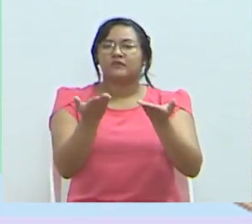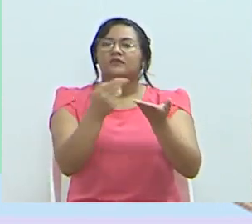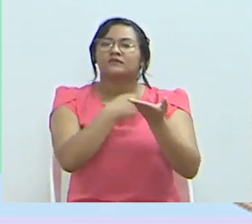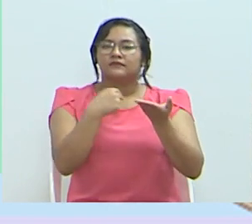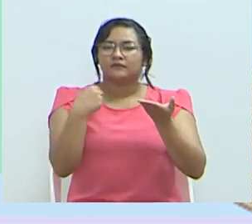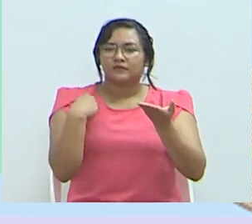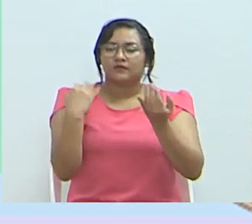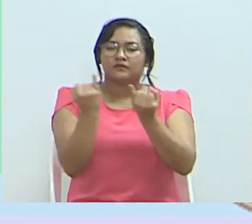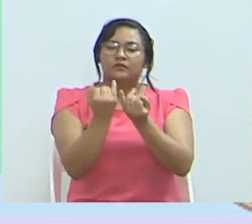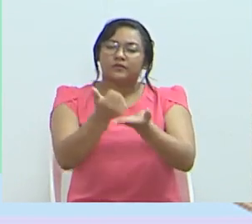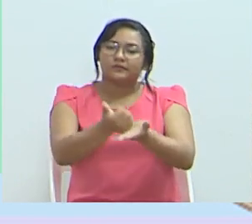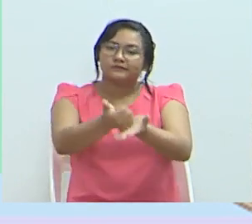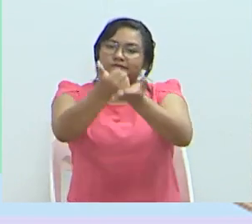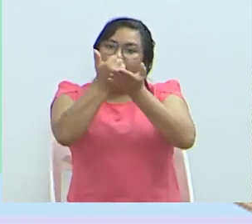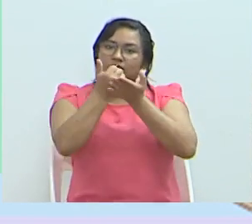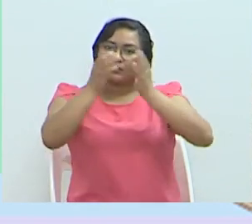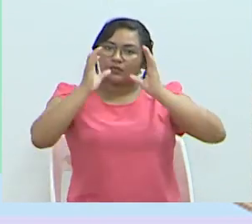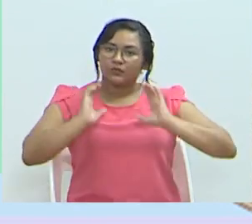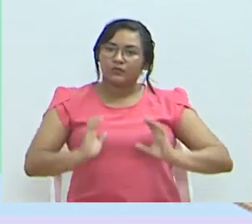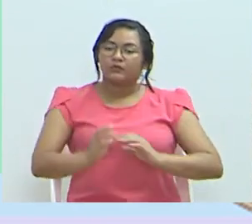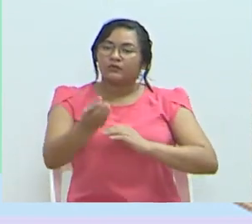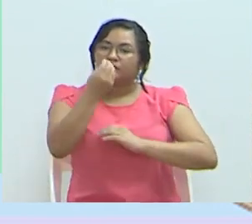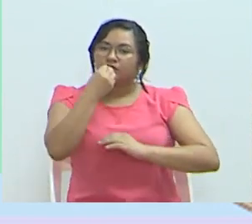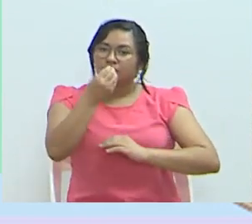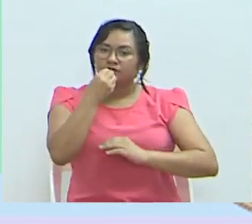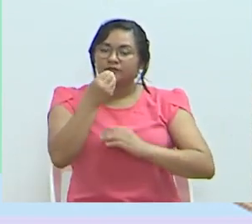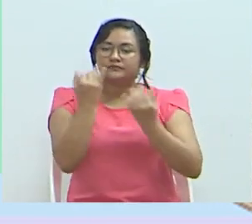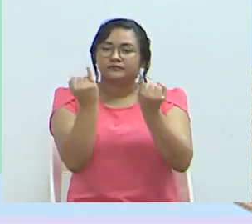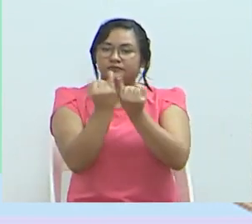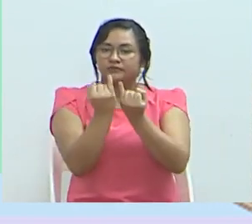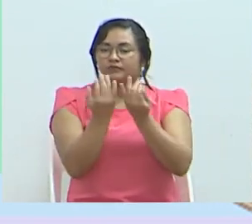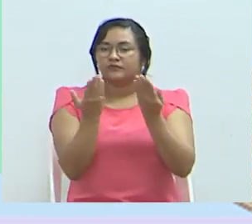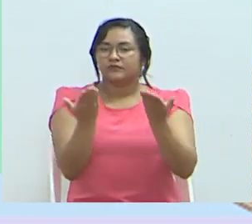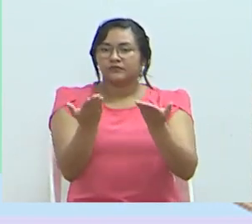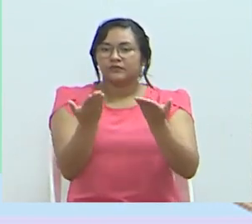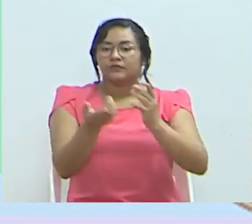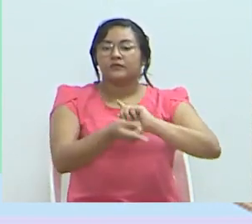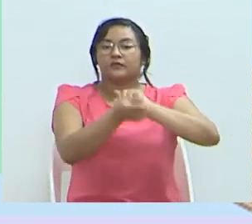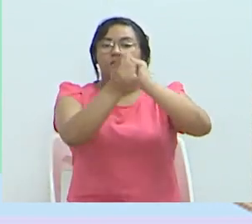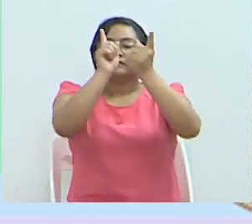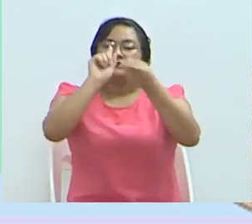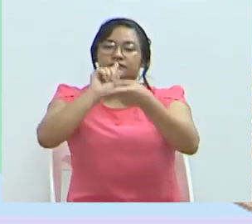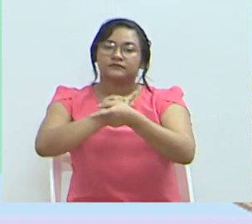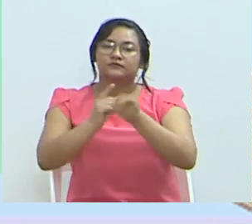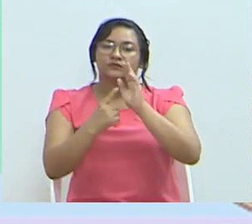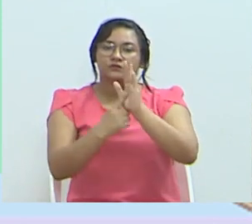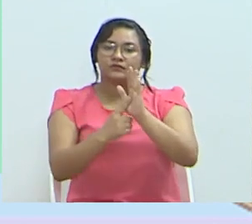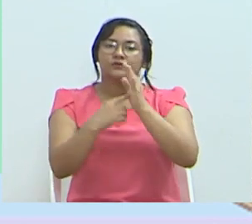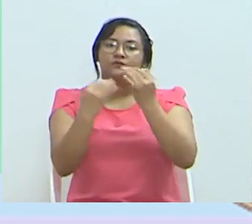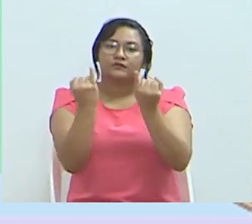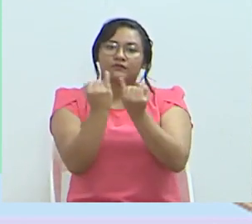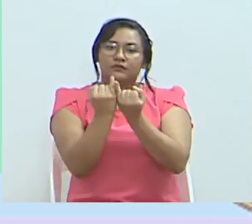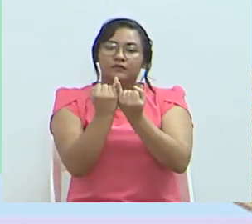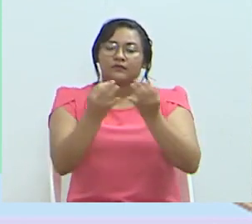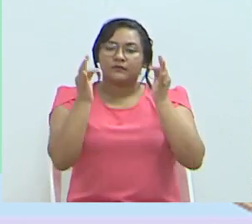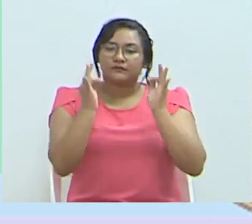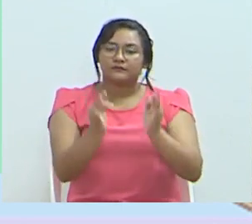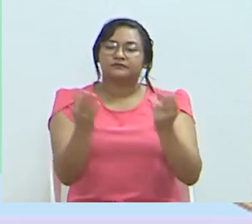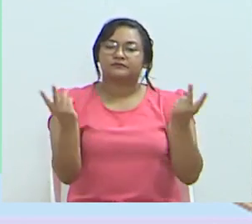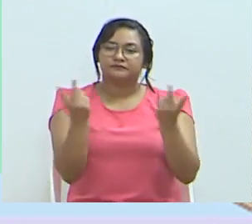al cuerpo, absorben los nutrientes de los alimentos, convierten estos nutrientes en energía y realizan